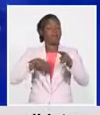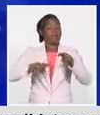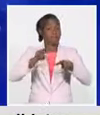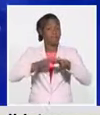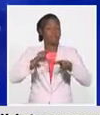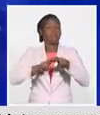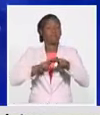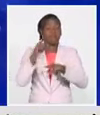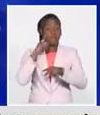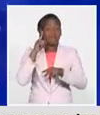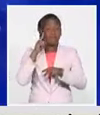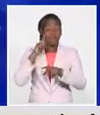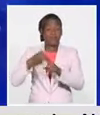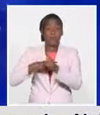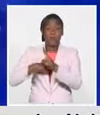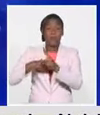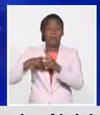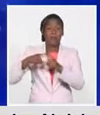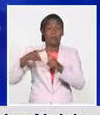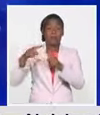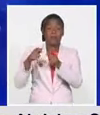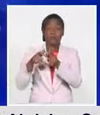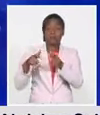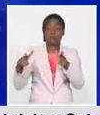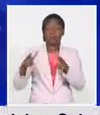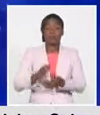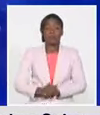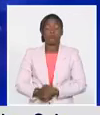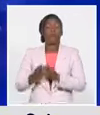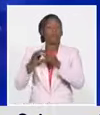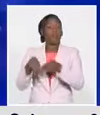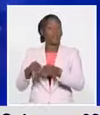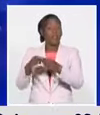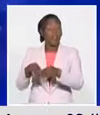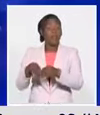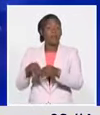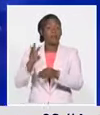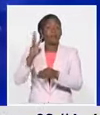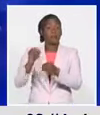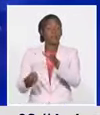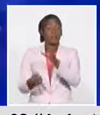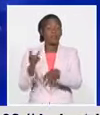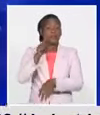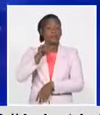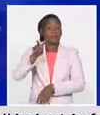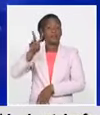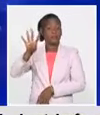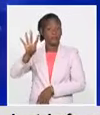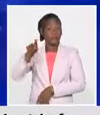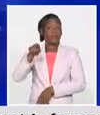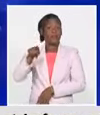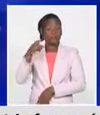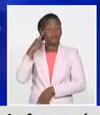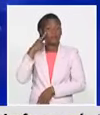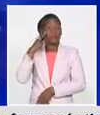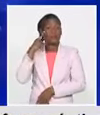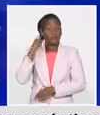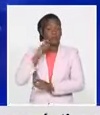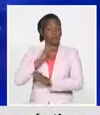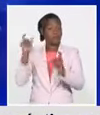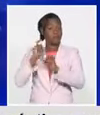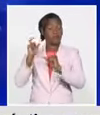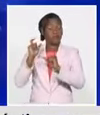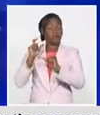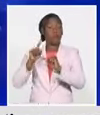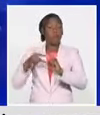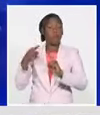COVID-19 y la provincia de Granma hoy tiene 124 casos positivos. Eso es un punto rojo al que hay que tener en cuenta